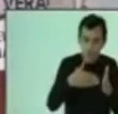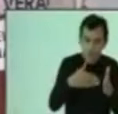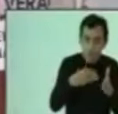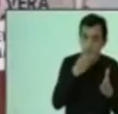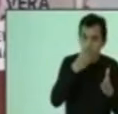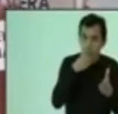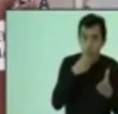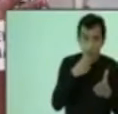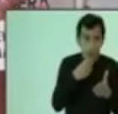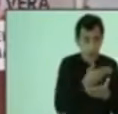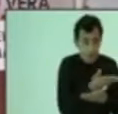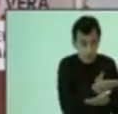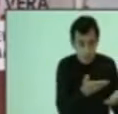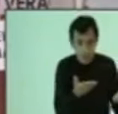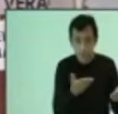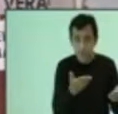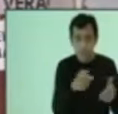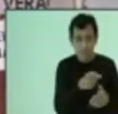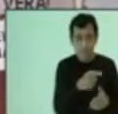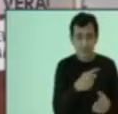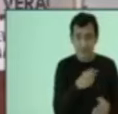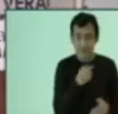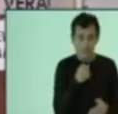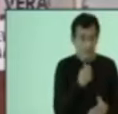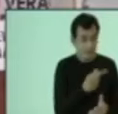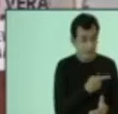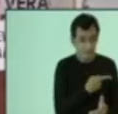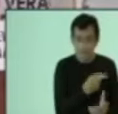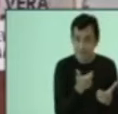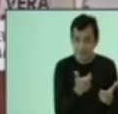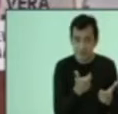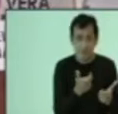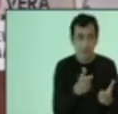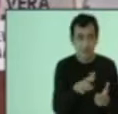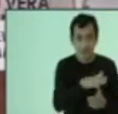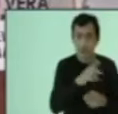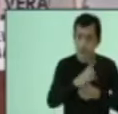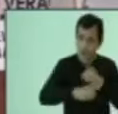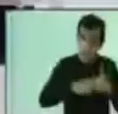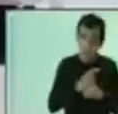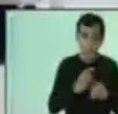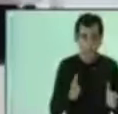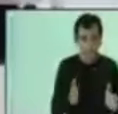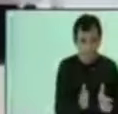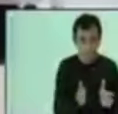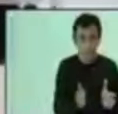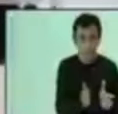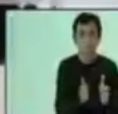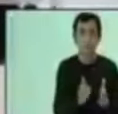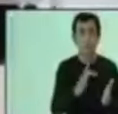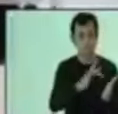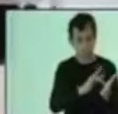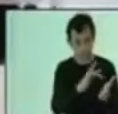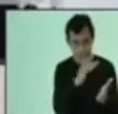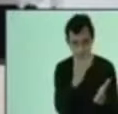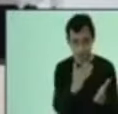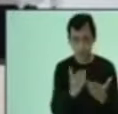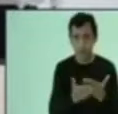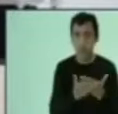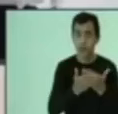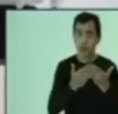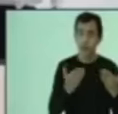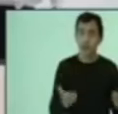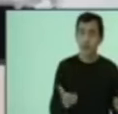zonas de alta marginación, fortalecer la seguridad municipal e impulsar el deporte. Muchas gracias, candidato. Toca el turno ahora